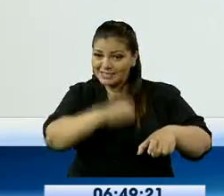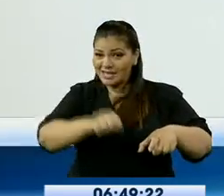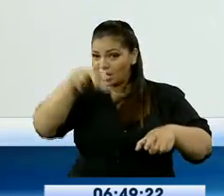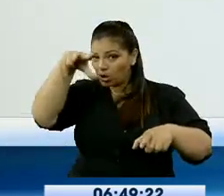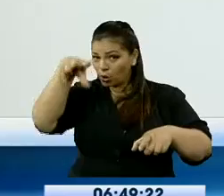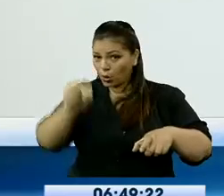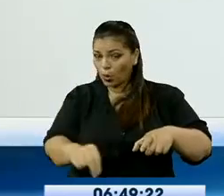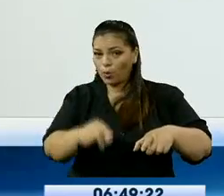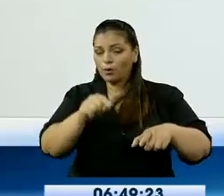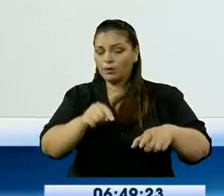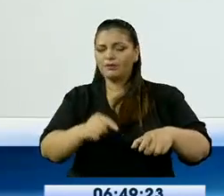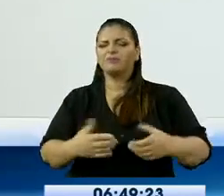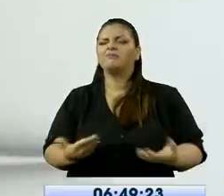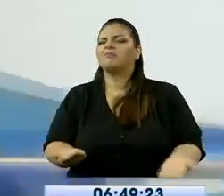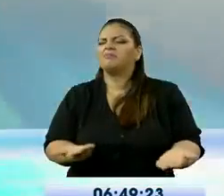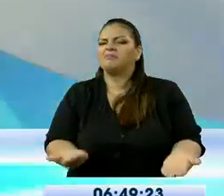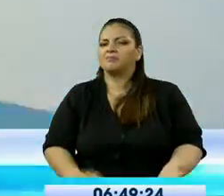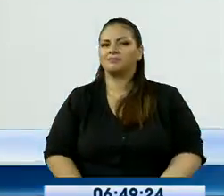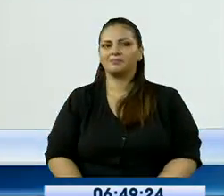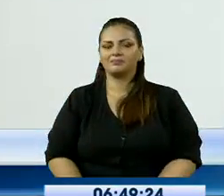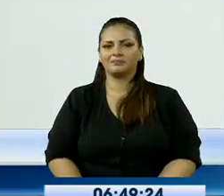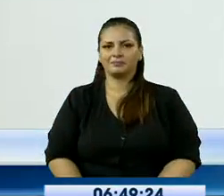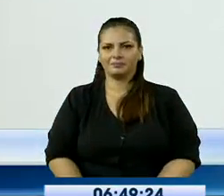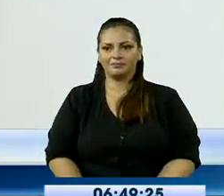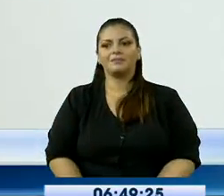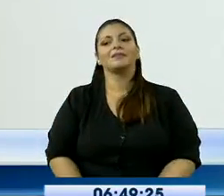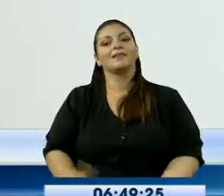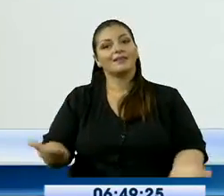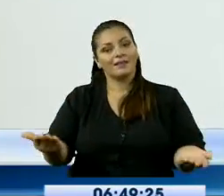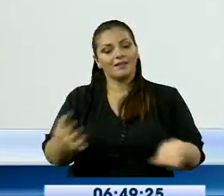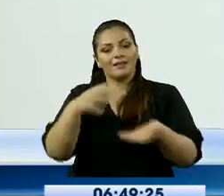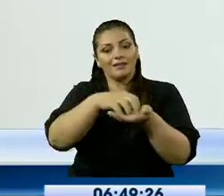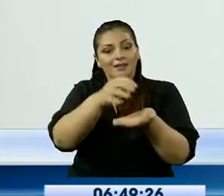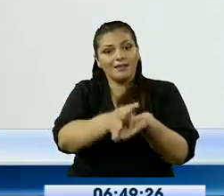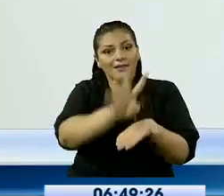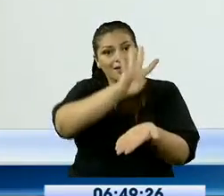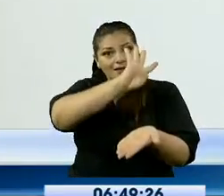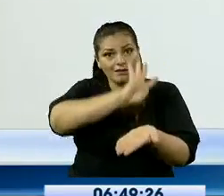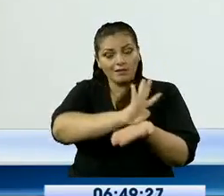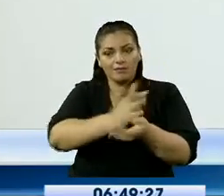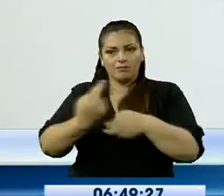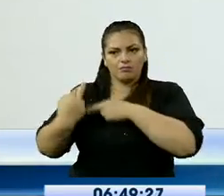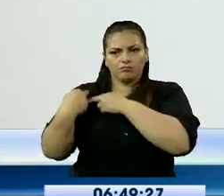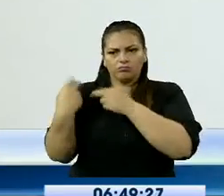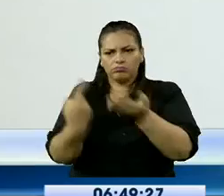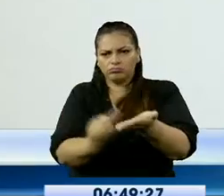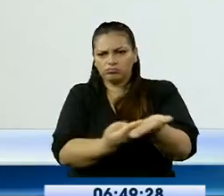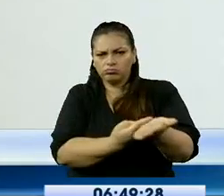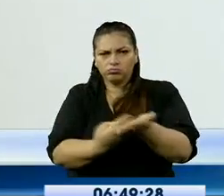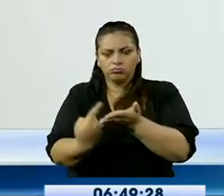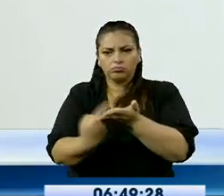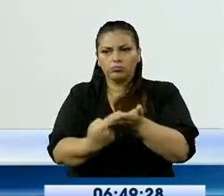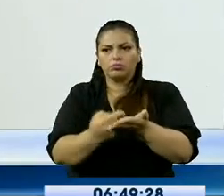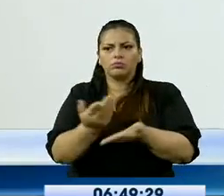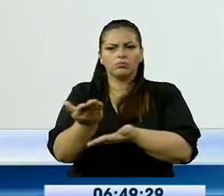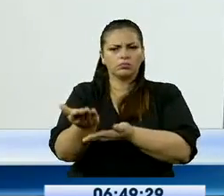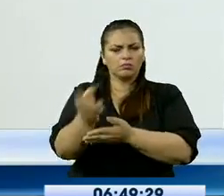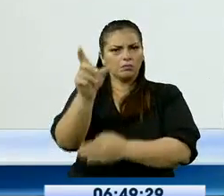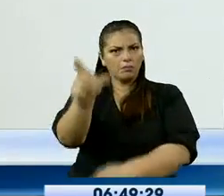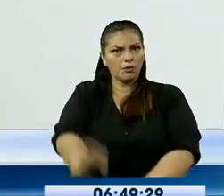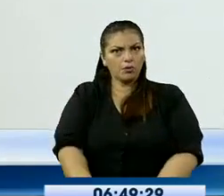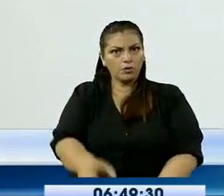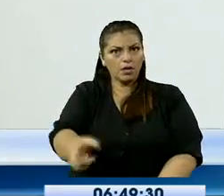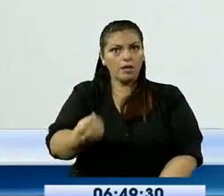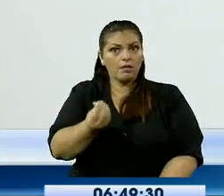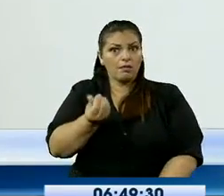nosotros, un funcionario público, un asambleísta, tome decisiones sobre una ley cuando tiene su dinero en paraísos fiscales es muy poco